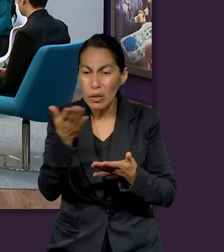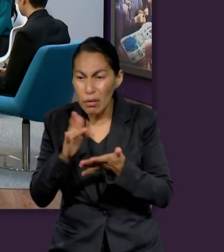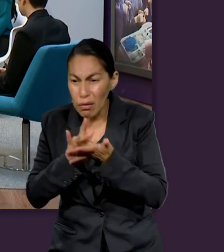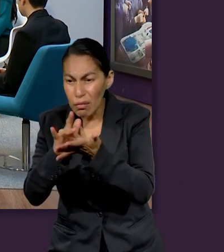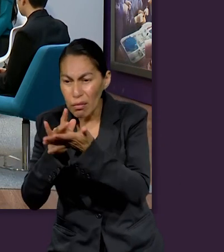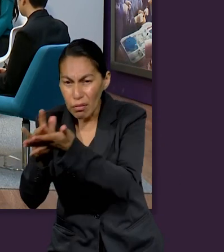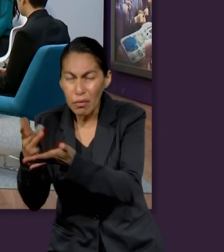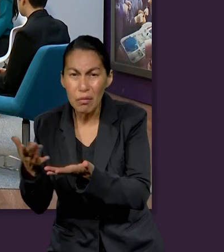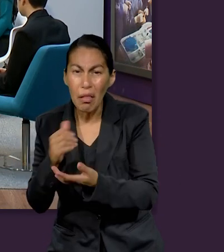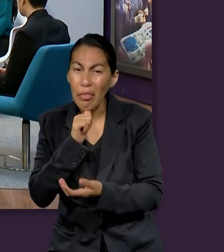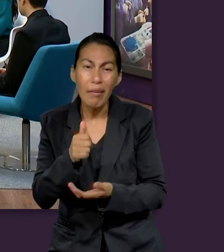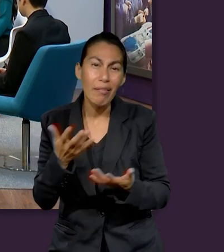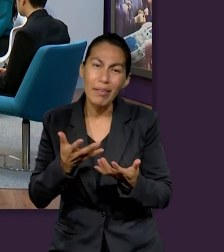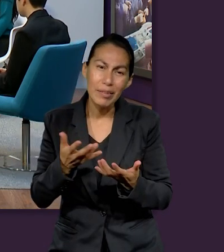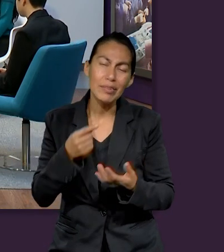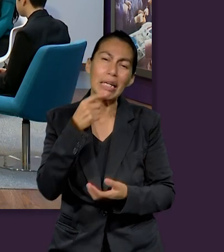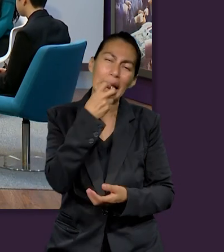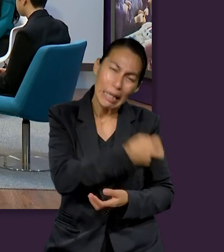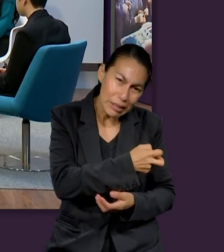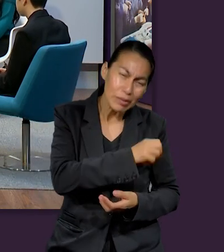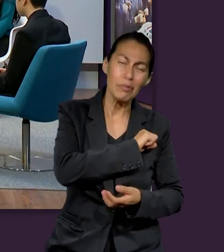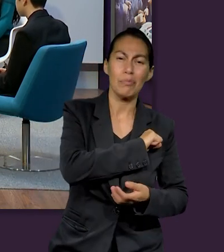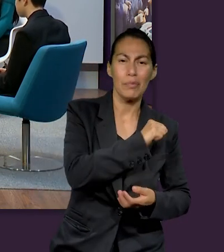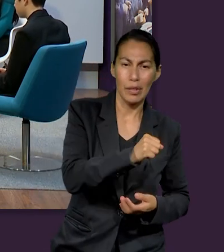para los demás entre otras cosas